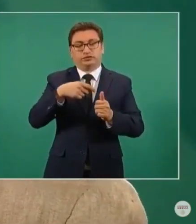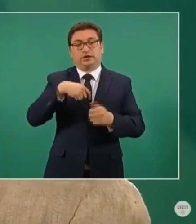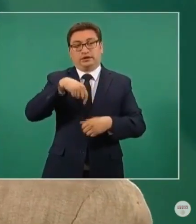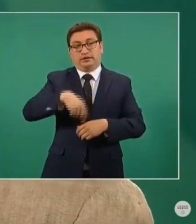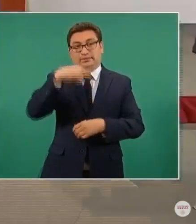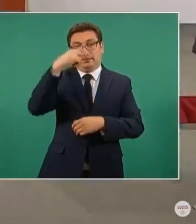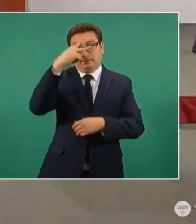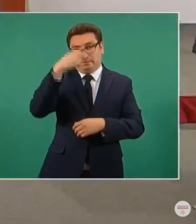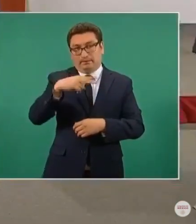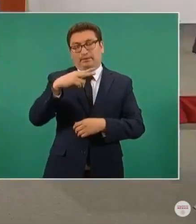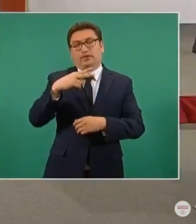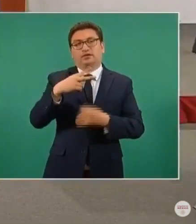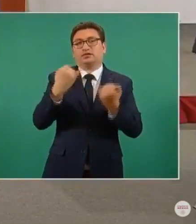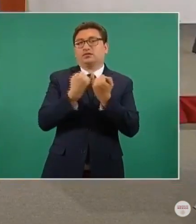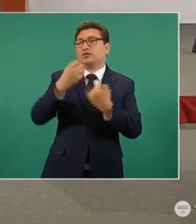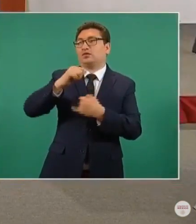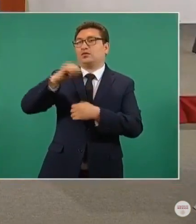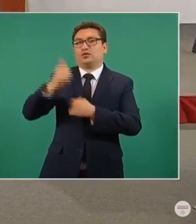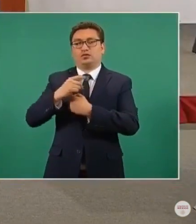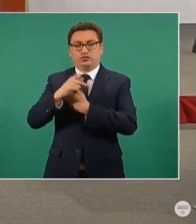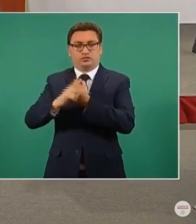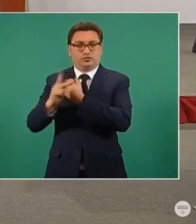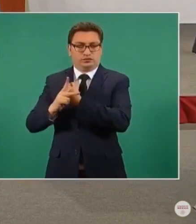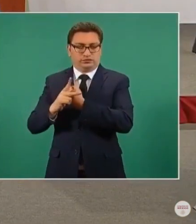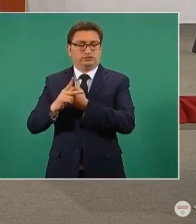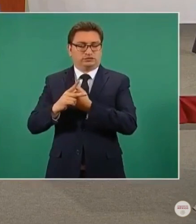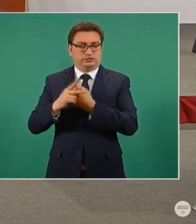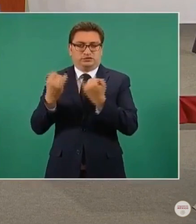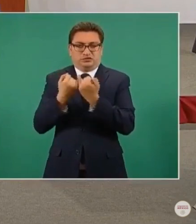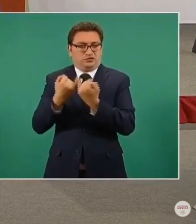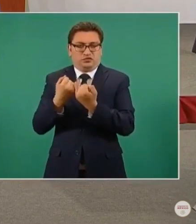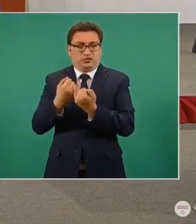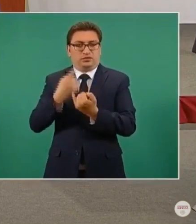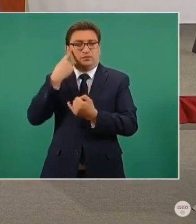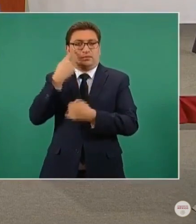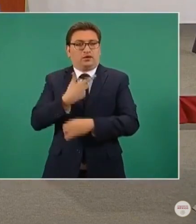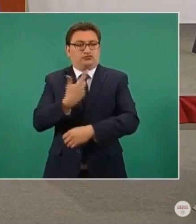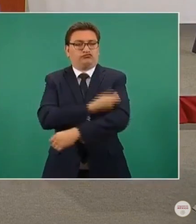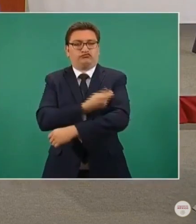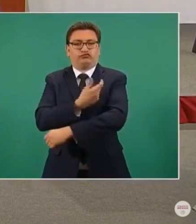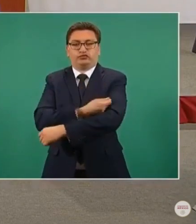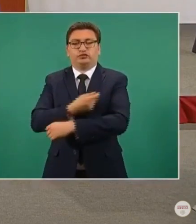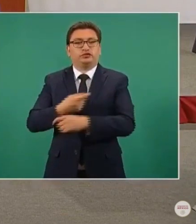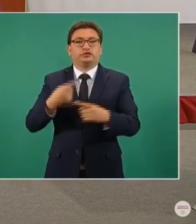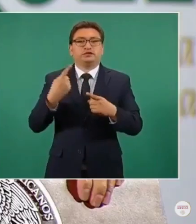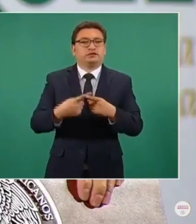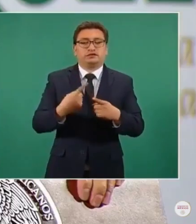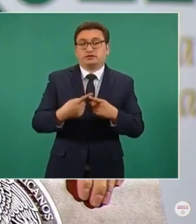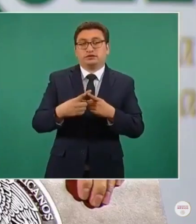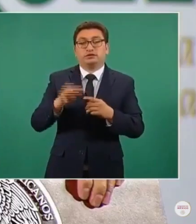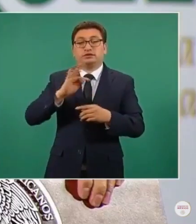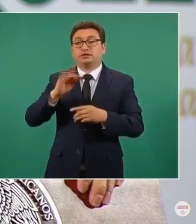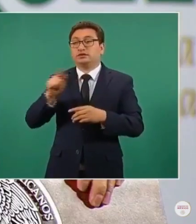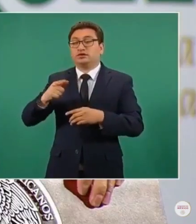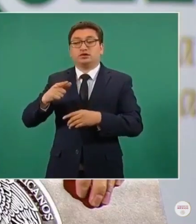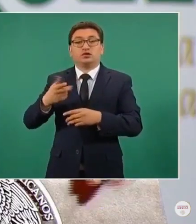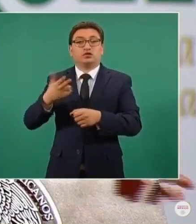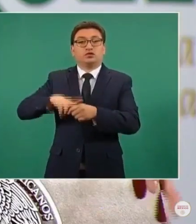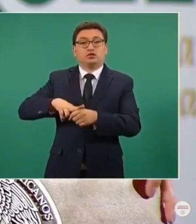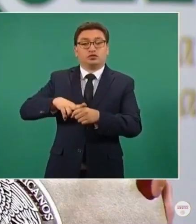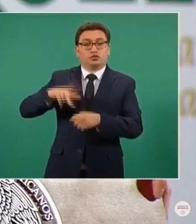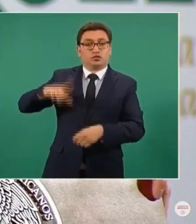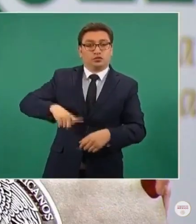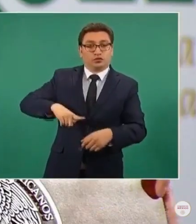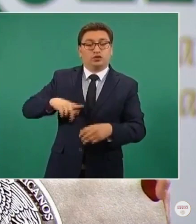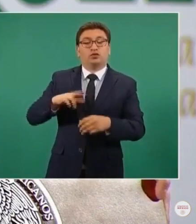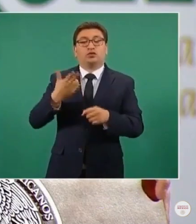tienen programa de vacunación contra COVID. Continúa y no hay distingo alguno entre unidades privadas y públicas en la medida